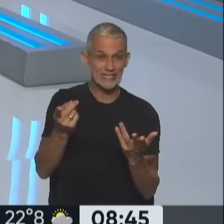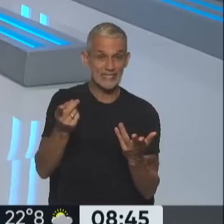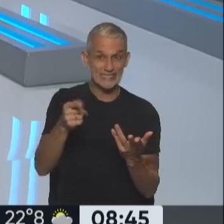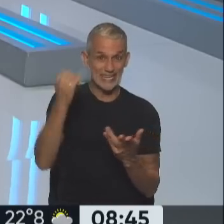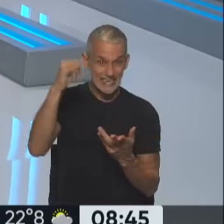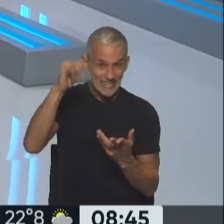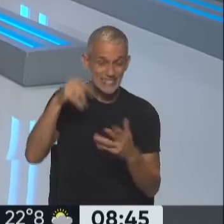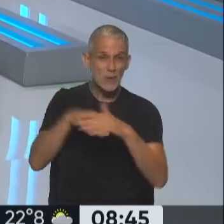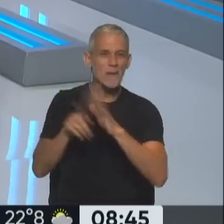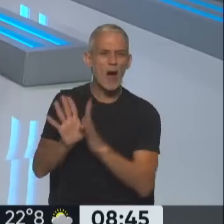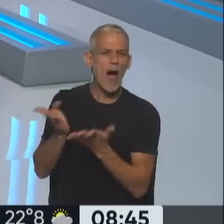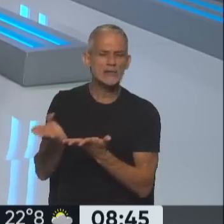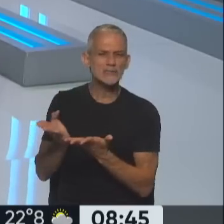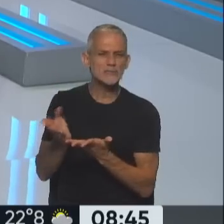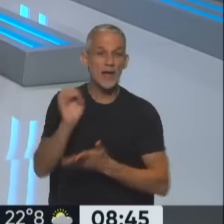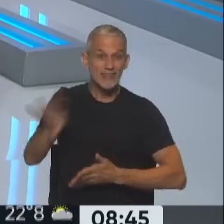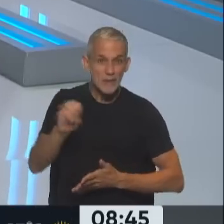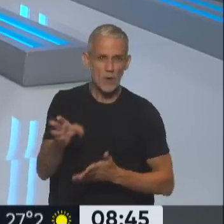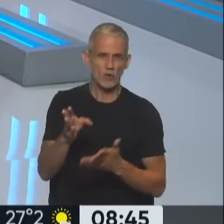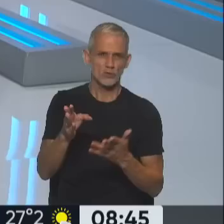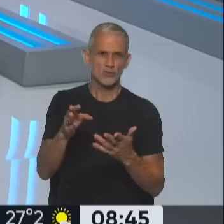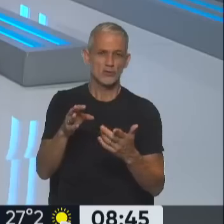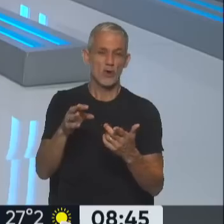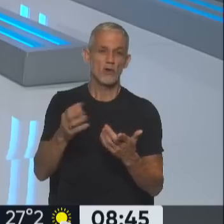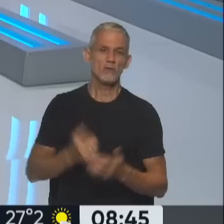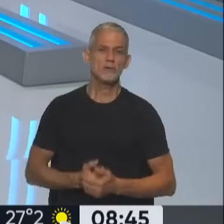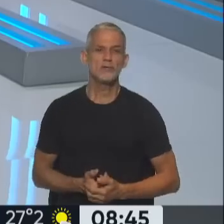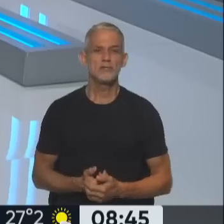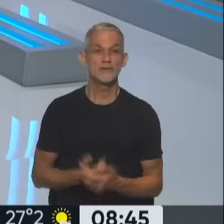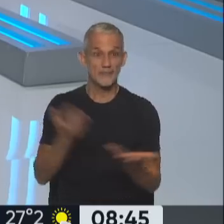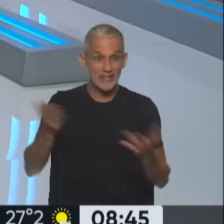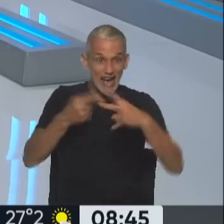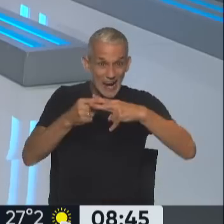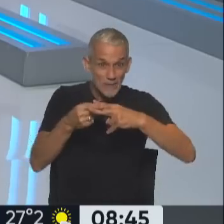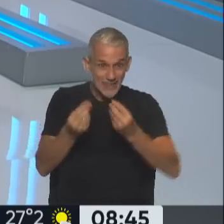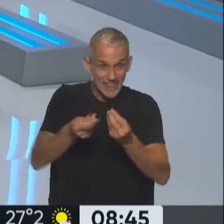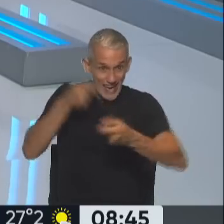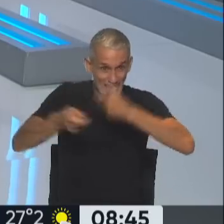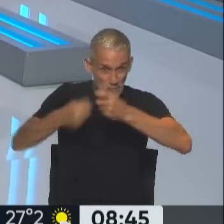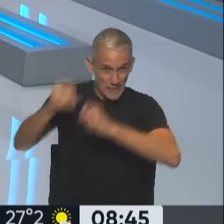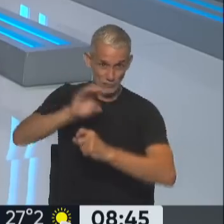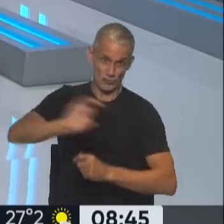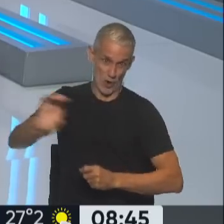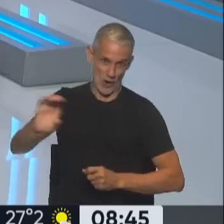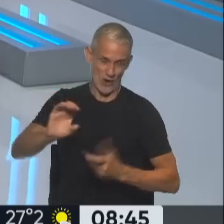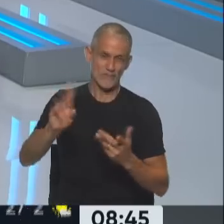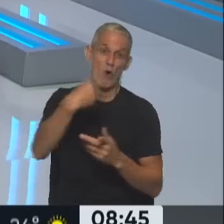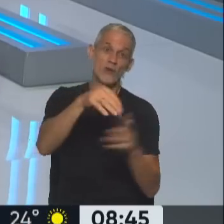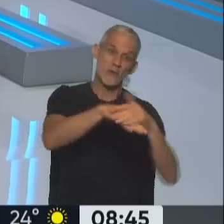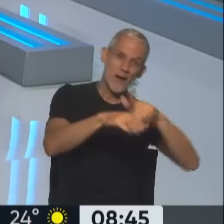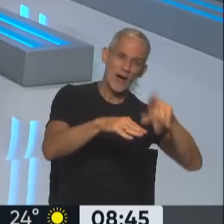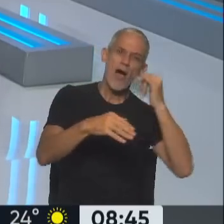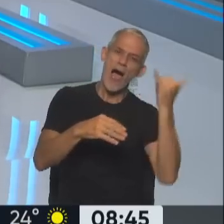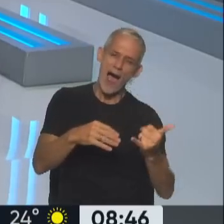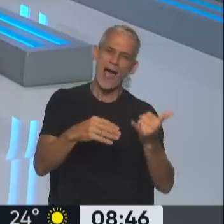este tipo de bancos, sobre los depósitos, sobre las herramientas de inversión que están proponiendo otros bancos que